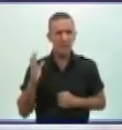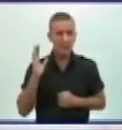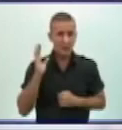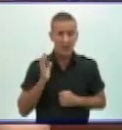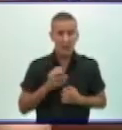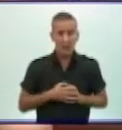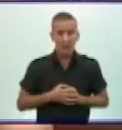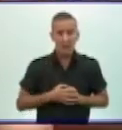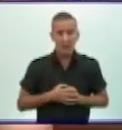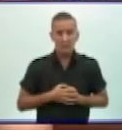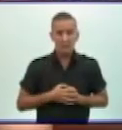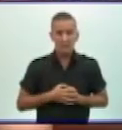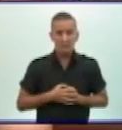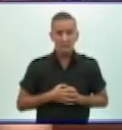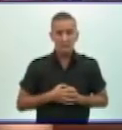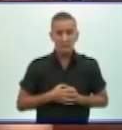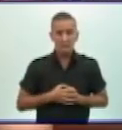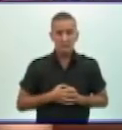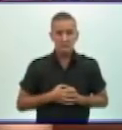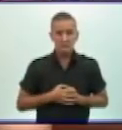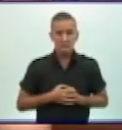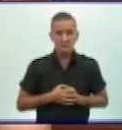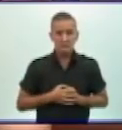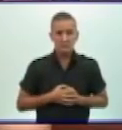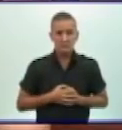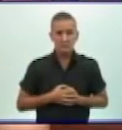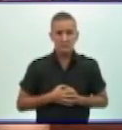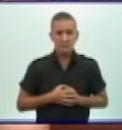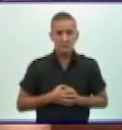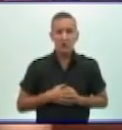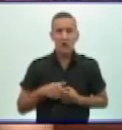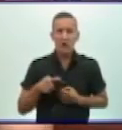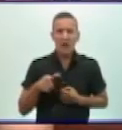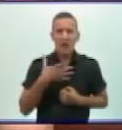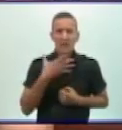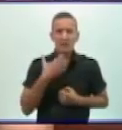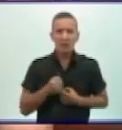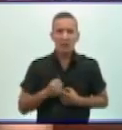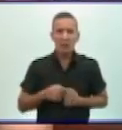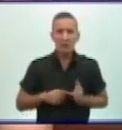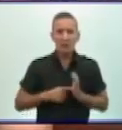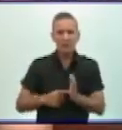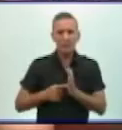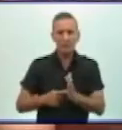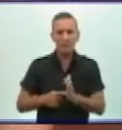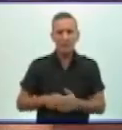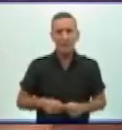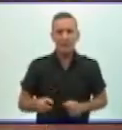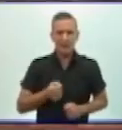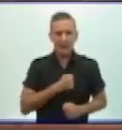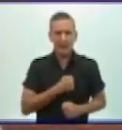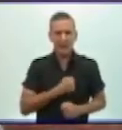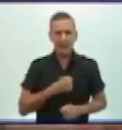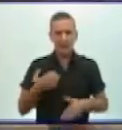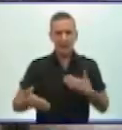Yo te conozco. Tú verás que te va a encantar mi propuesta. Vas a ser la primera en querer participar.